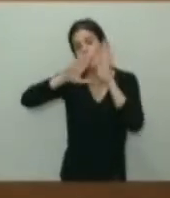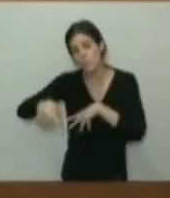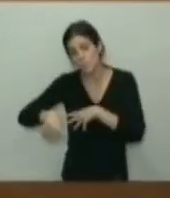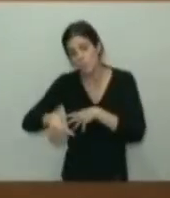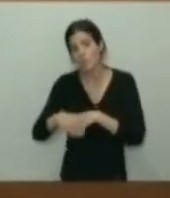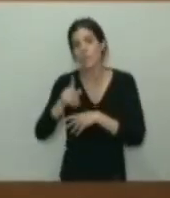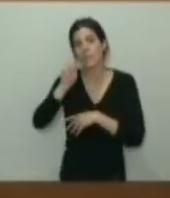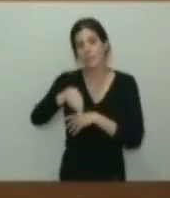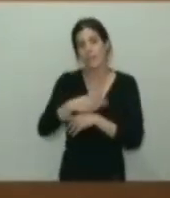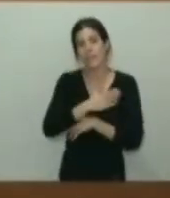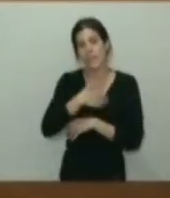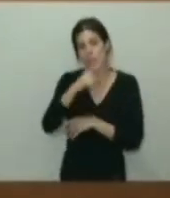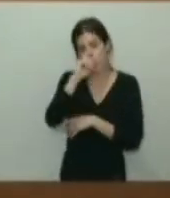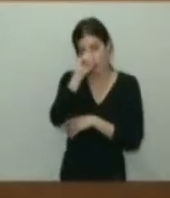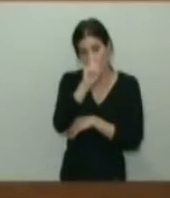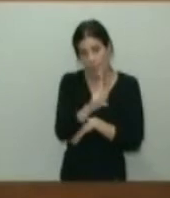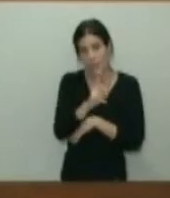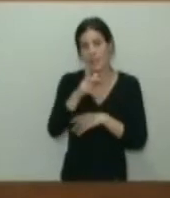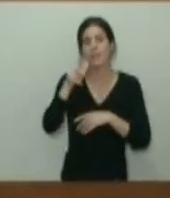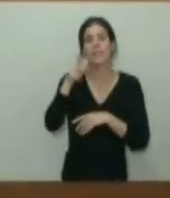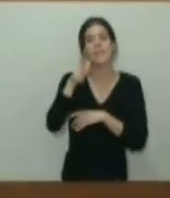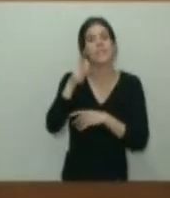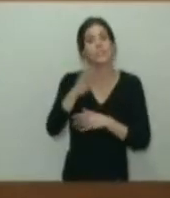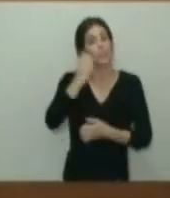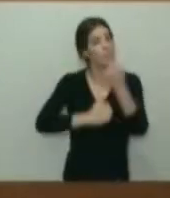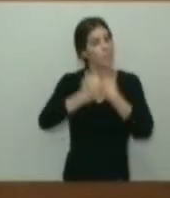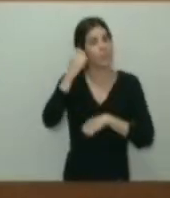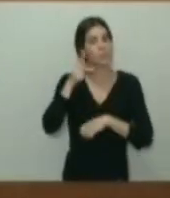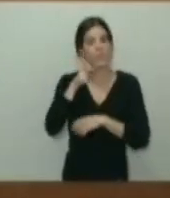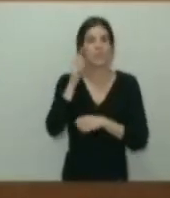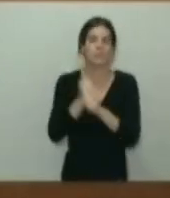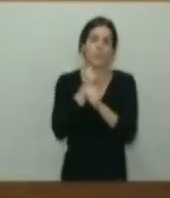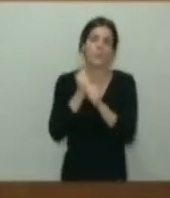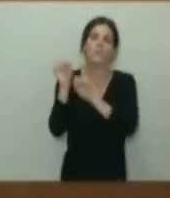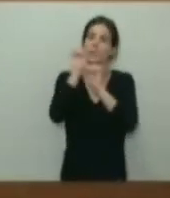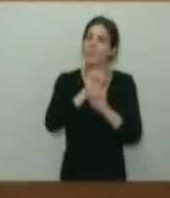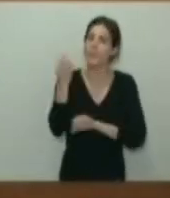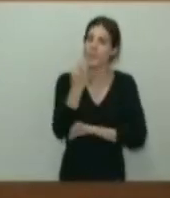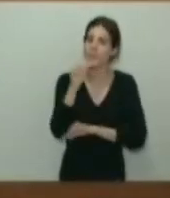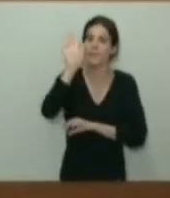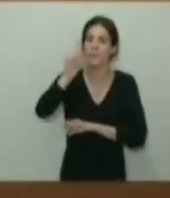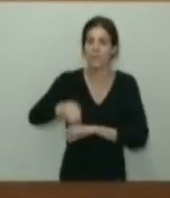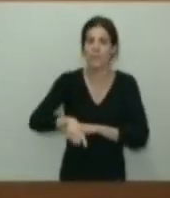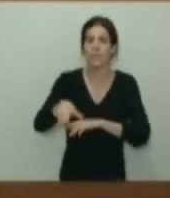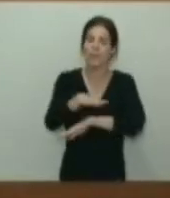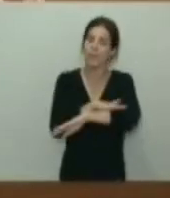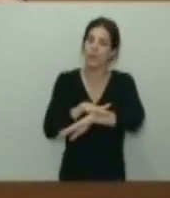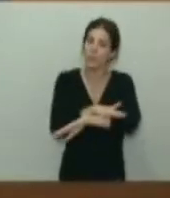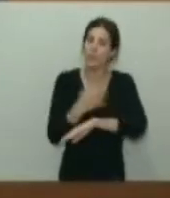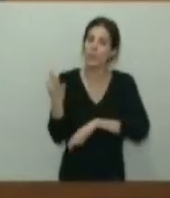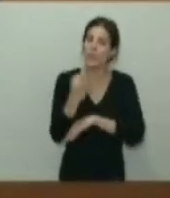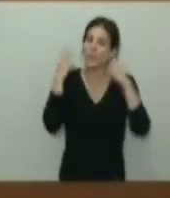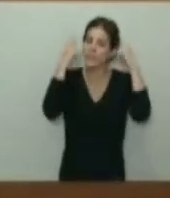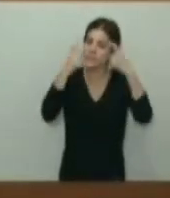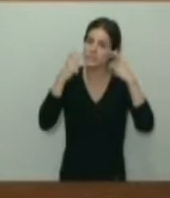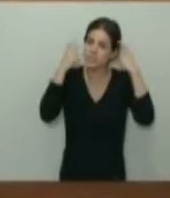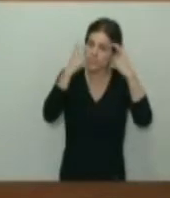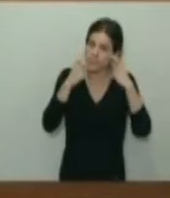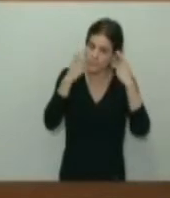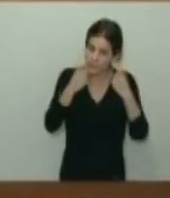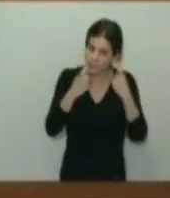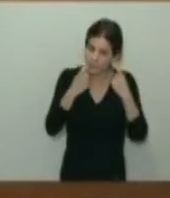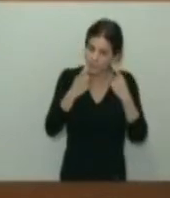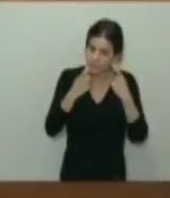los derechos económicos y laborales de los subcontratistas, el Gobierno debe procurar también el cumplimiento efectivo